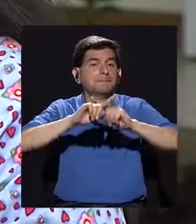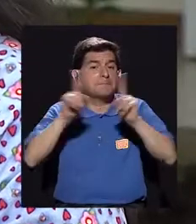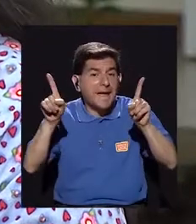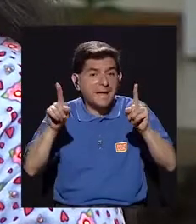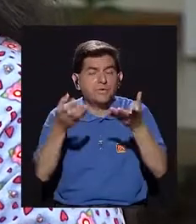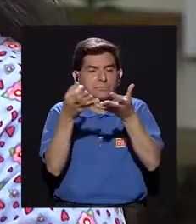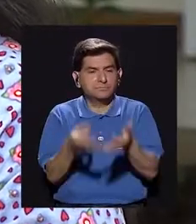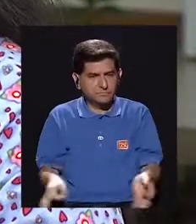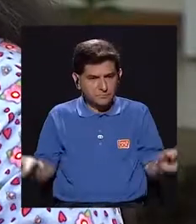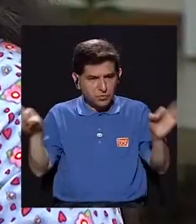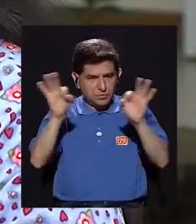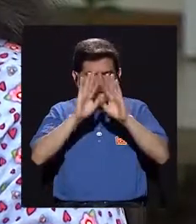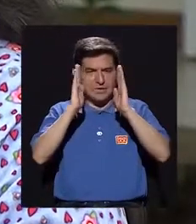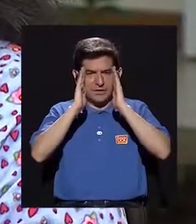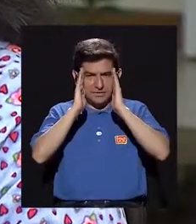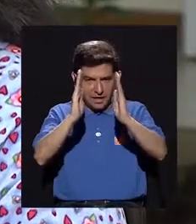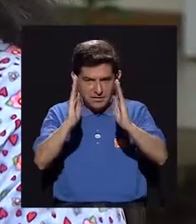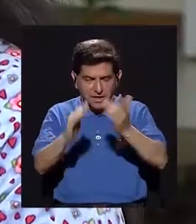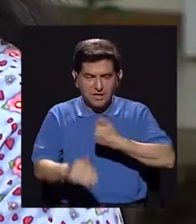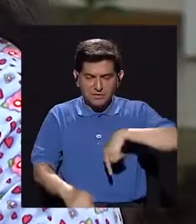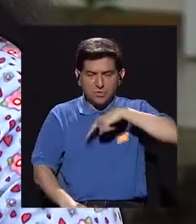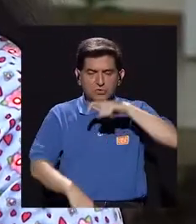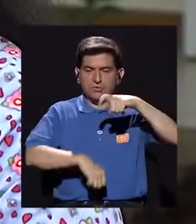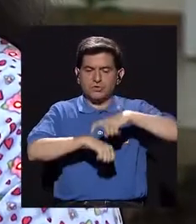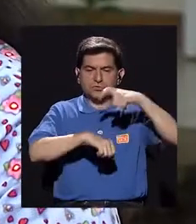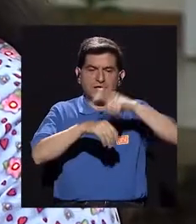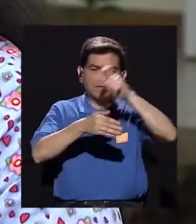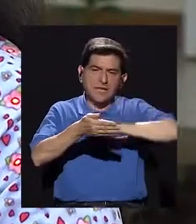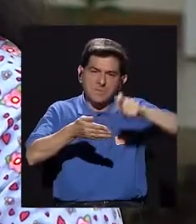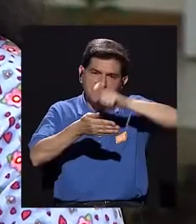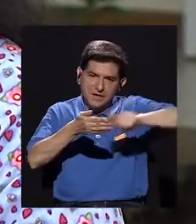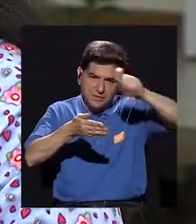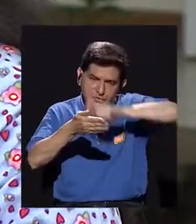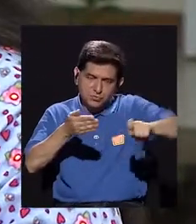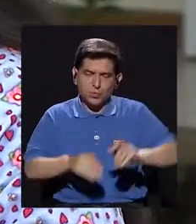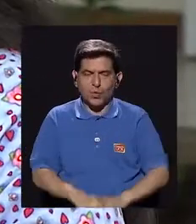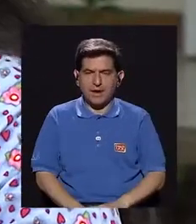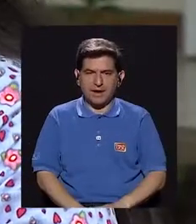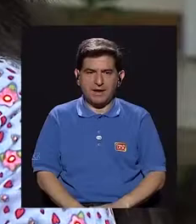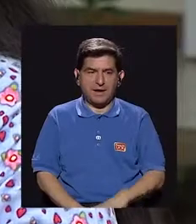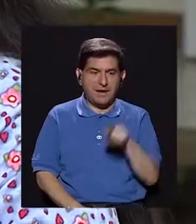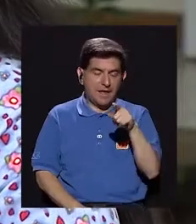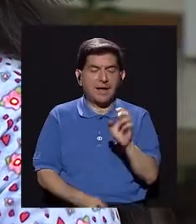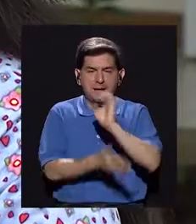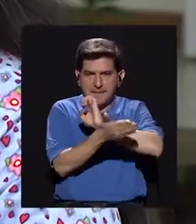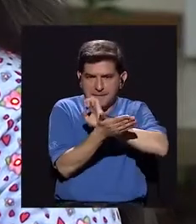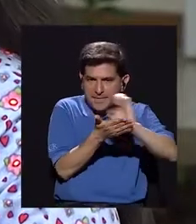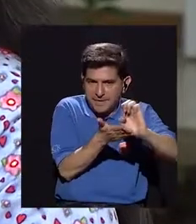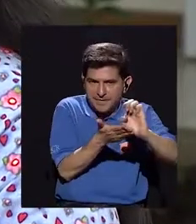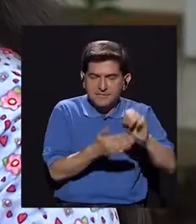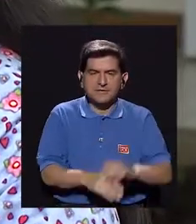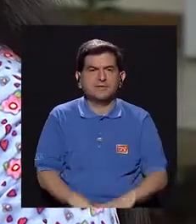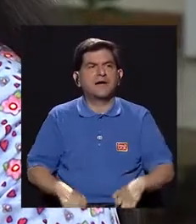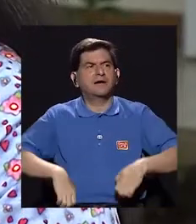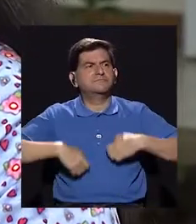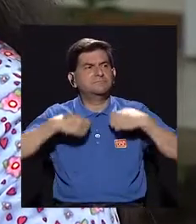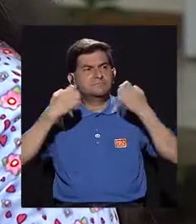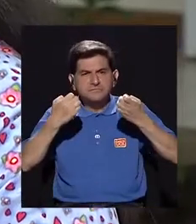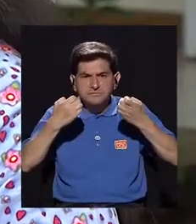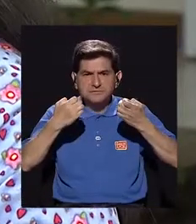Sin embargo, sí es importante prestar atención cuando estamos en etapa escolar. Y para eso, inclusive a nivel de prevención, está